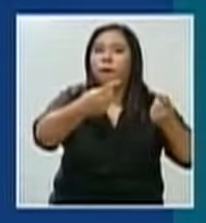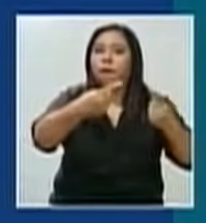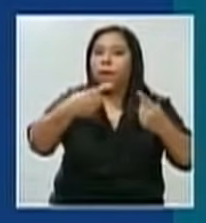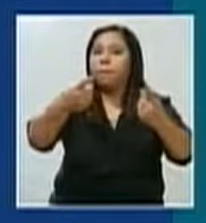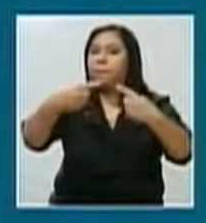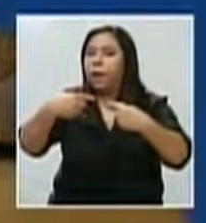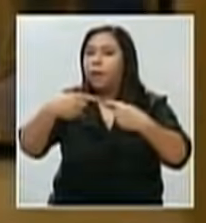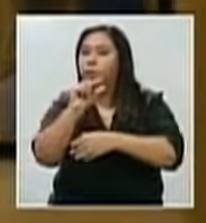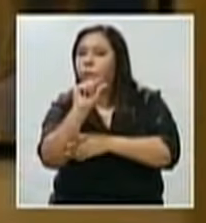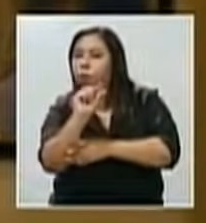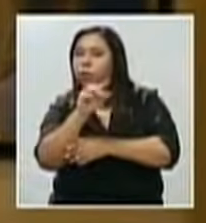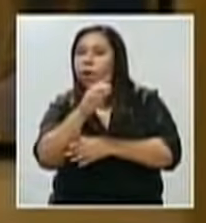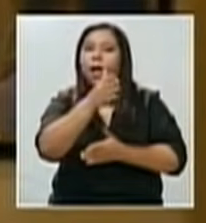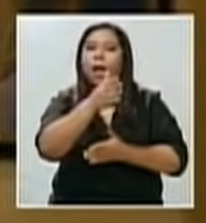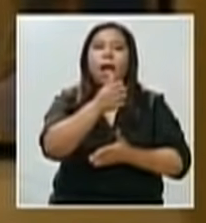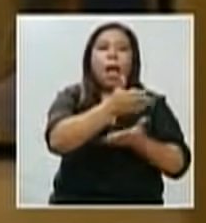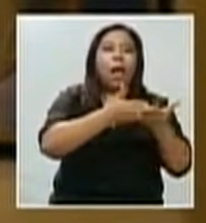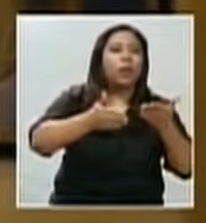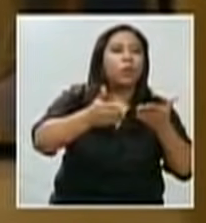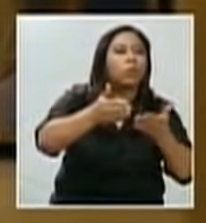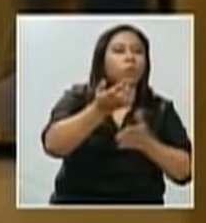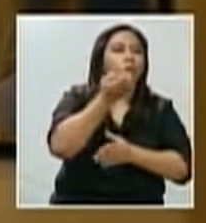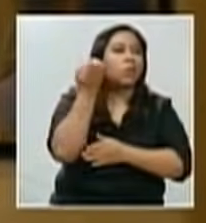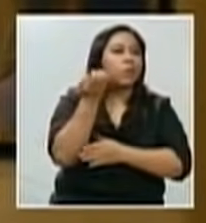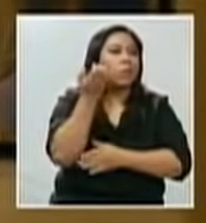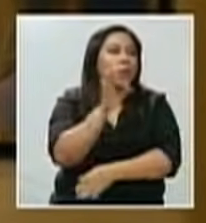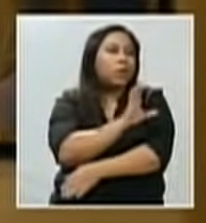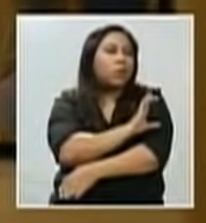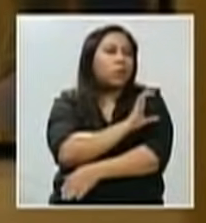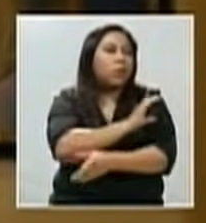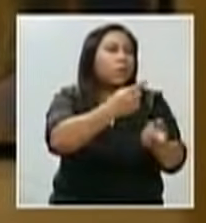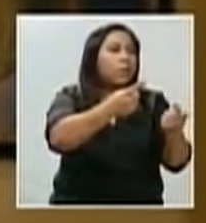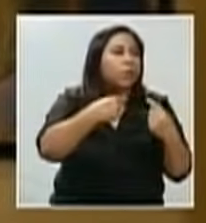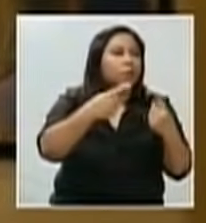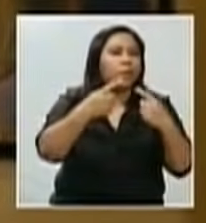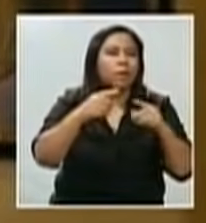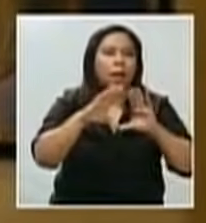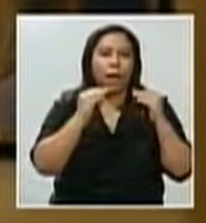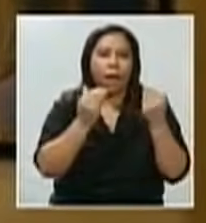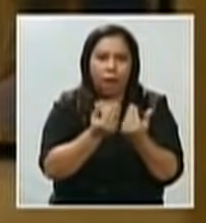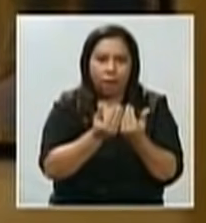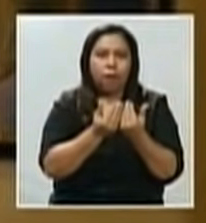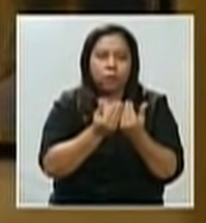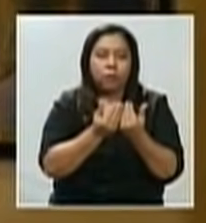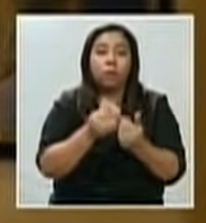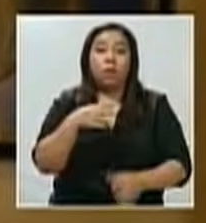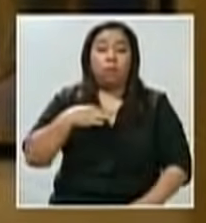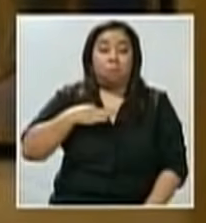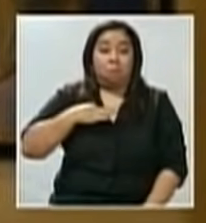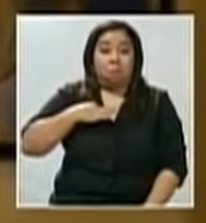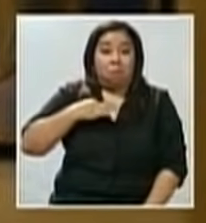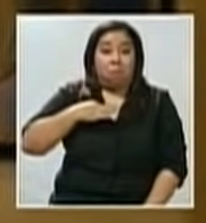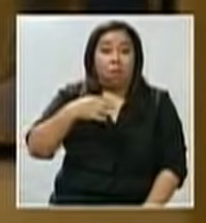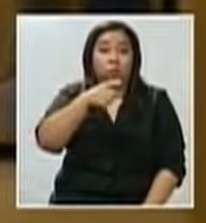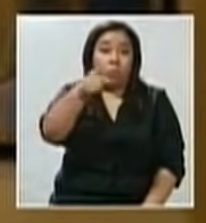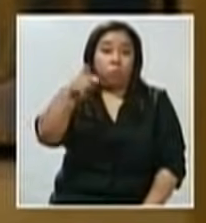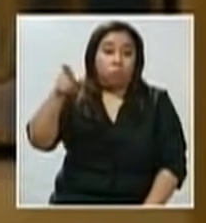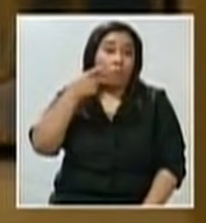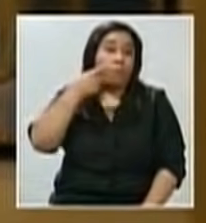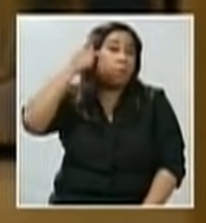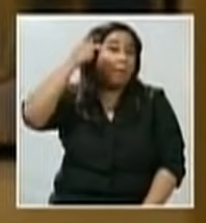voluntario en algunos centros educativos. En este proceso se ha contemplado algunos factores de